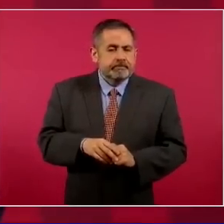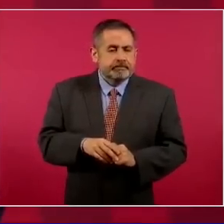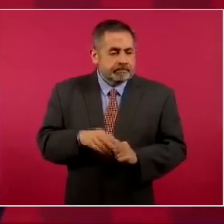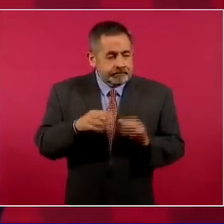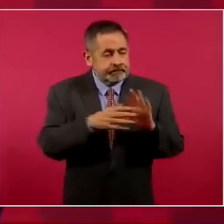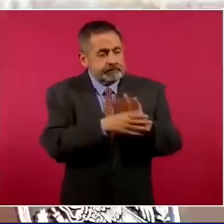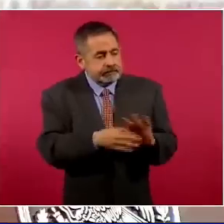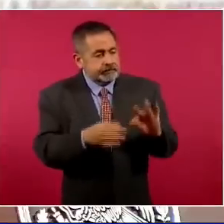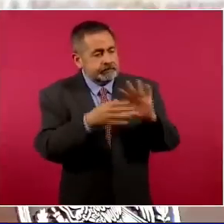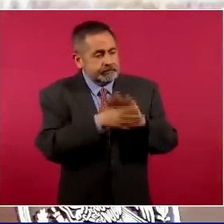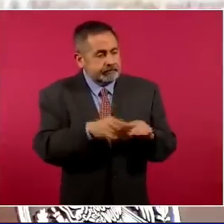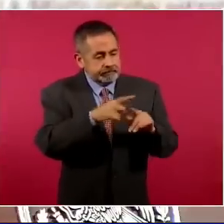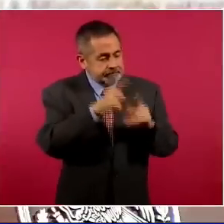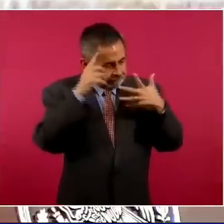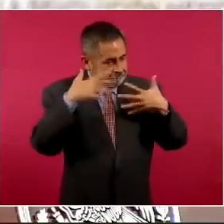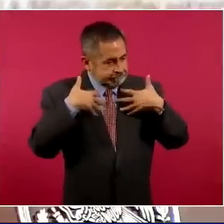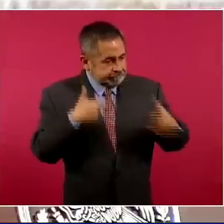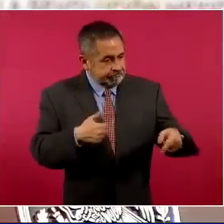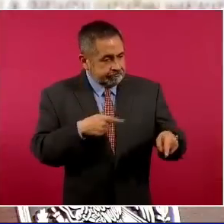convencer a los conservadores.